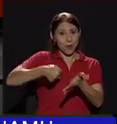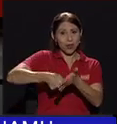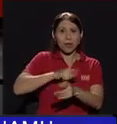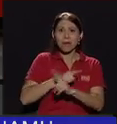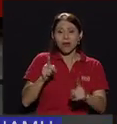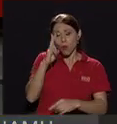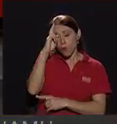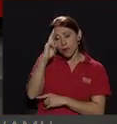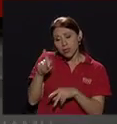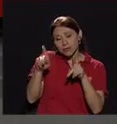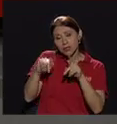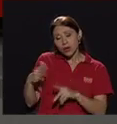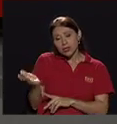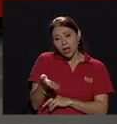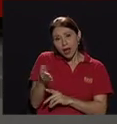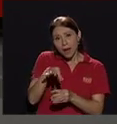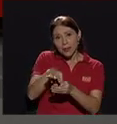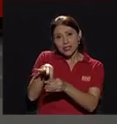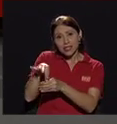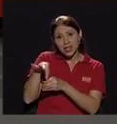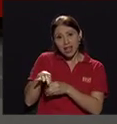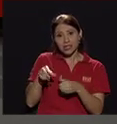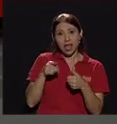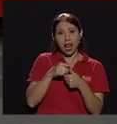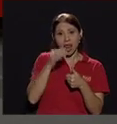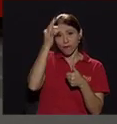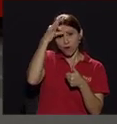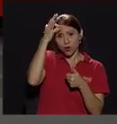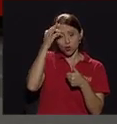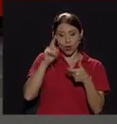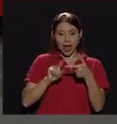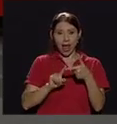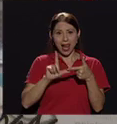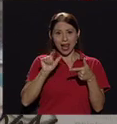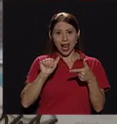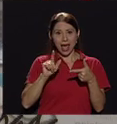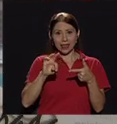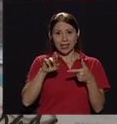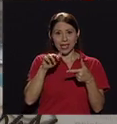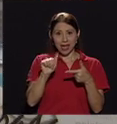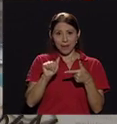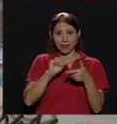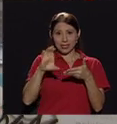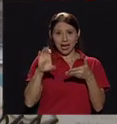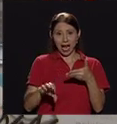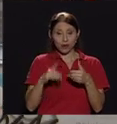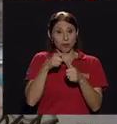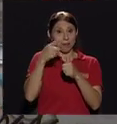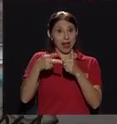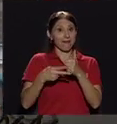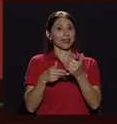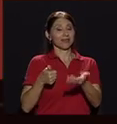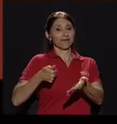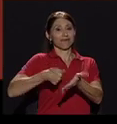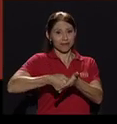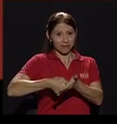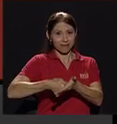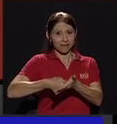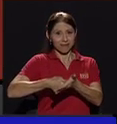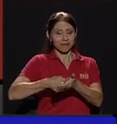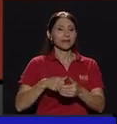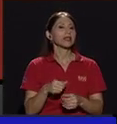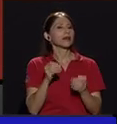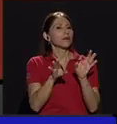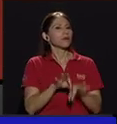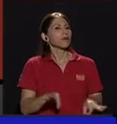La Tigra y La Fortuna de San Carlos quienes ejercen por primera vez este derecho. Sí, muy importante tal